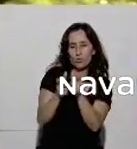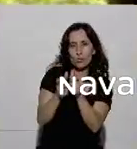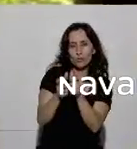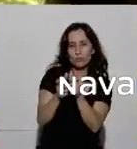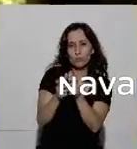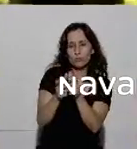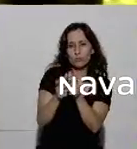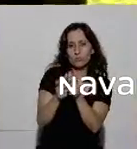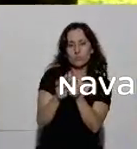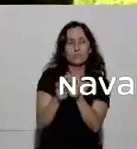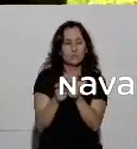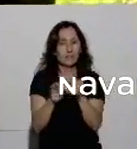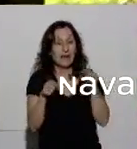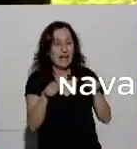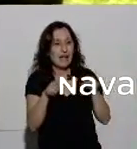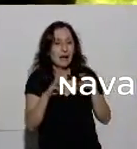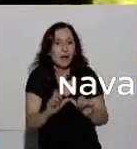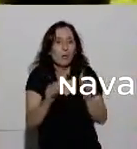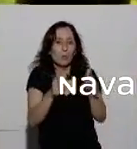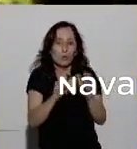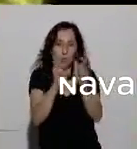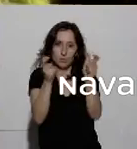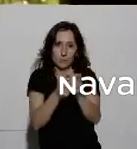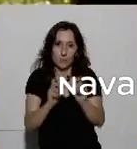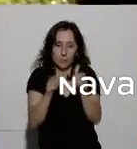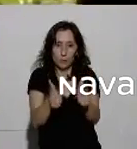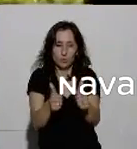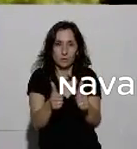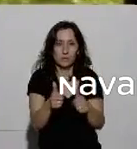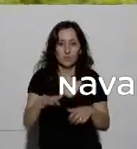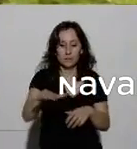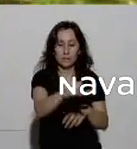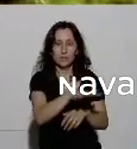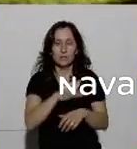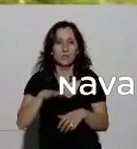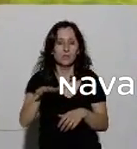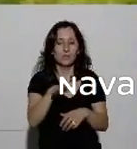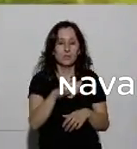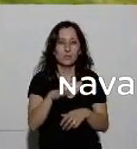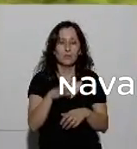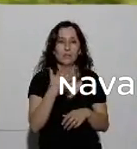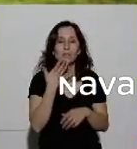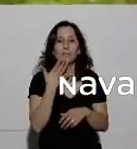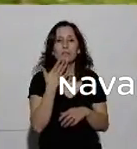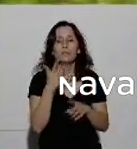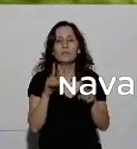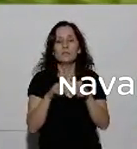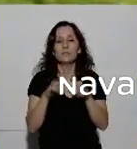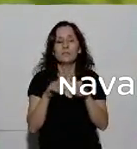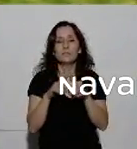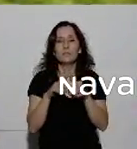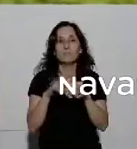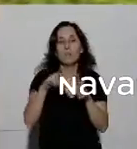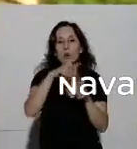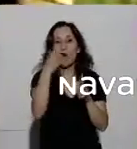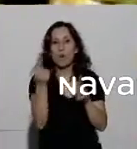reuniones paganas. Aquí sería el comienzo de la reunión, así aquí serían donde echarían a arder pues, las hojas de cáñamo para empezar a fumar un